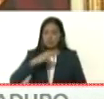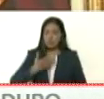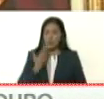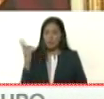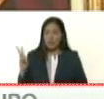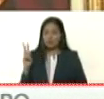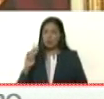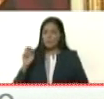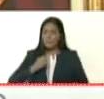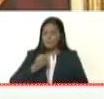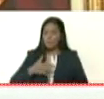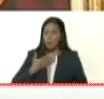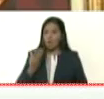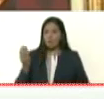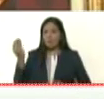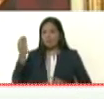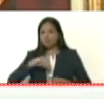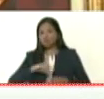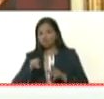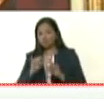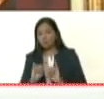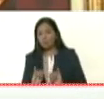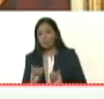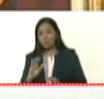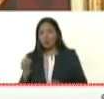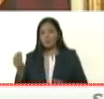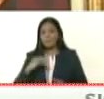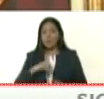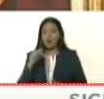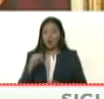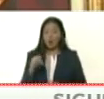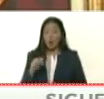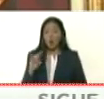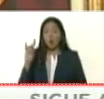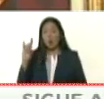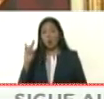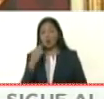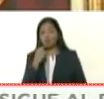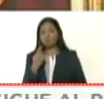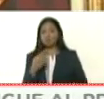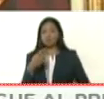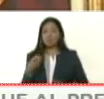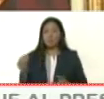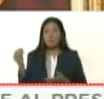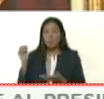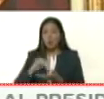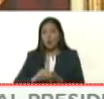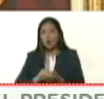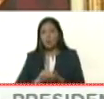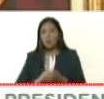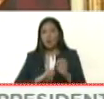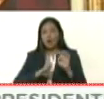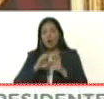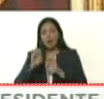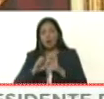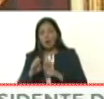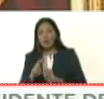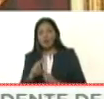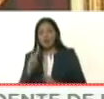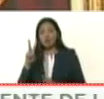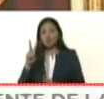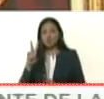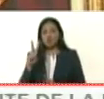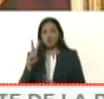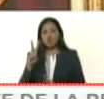Podemos eso y mucho más. Así que hoy, lunes, vamos a seguir ratificando. Hace dos lunes estuvimos